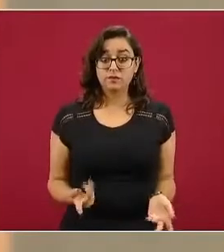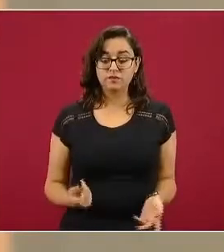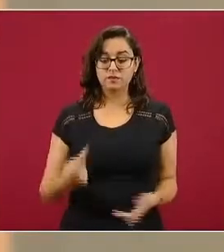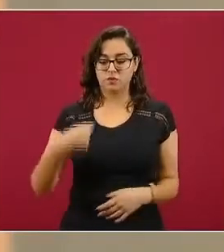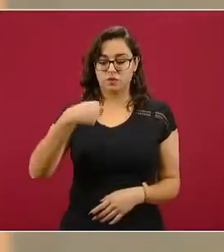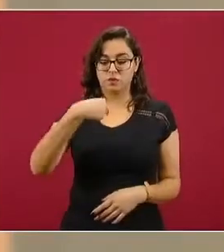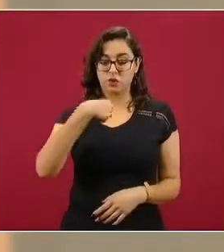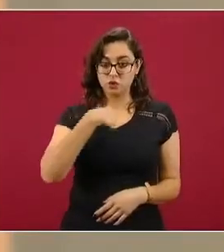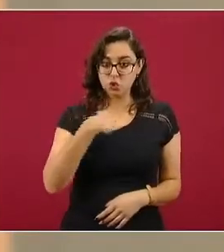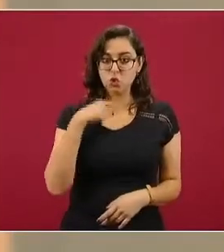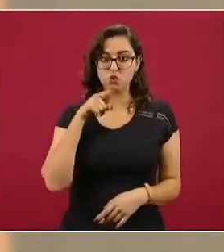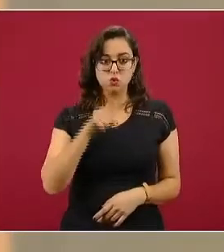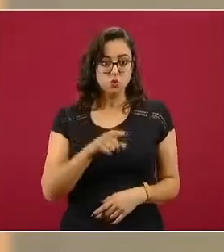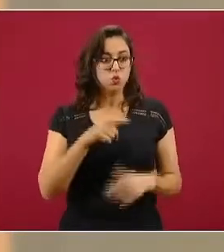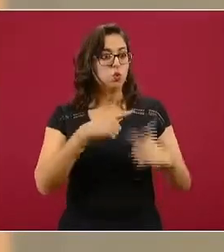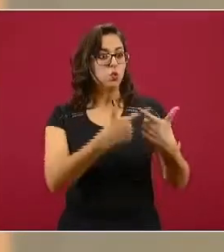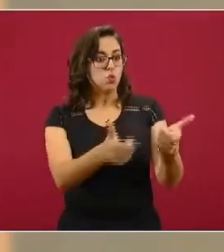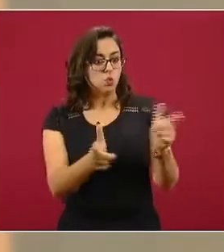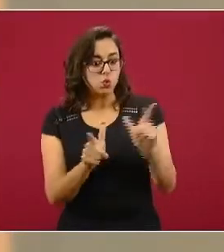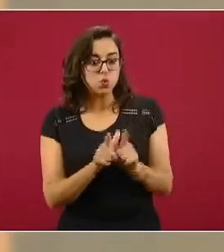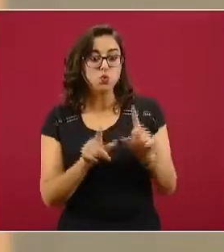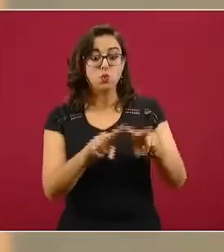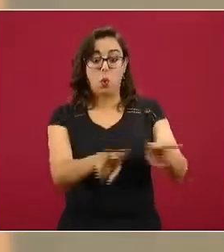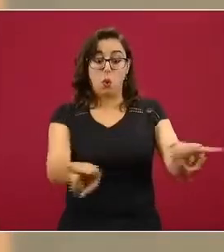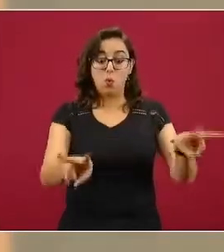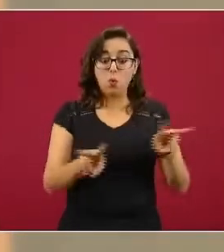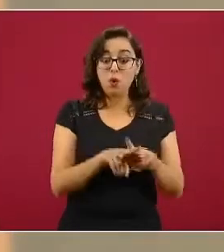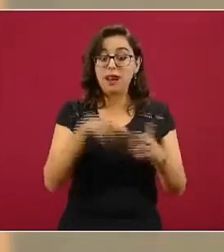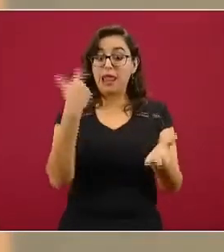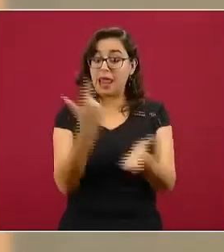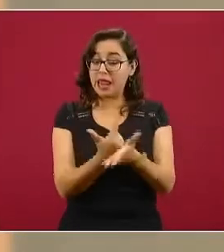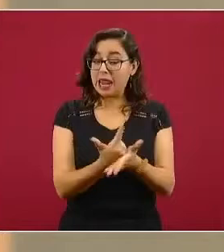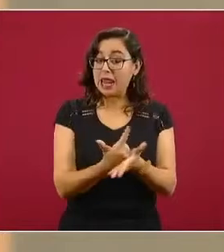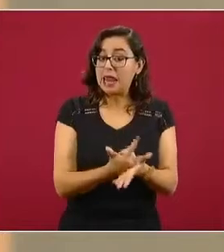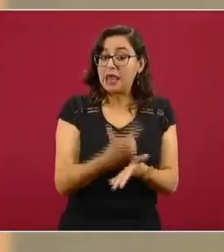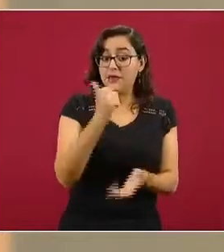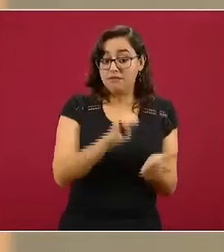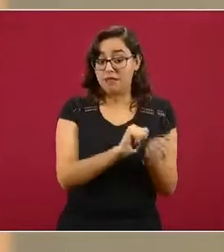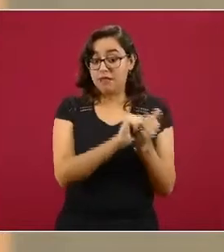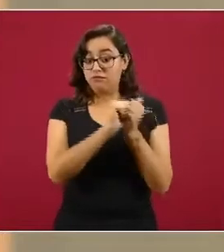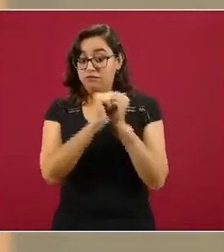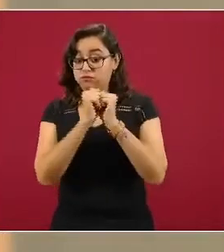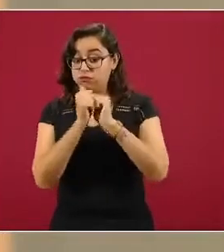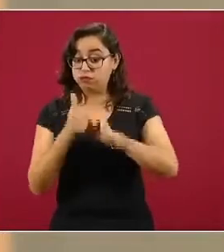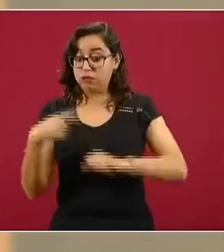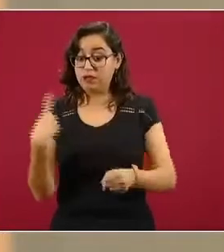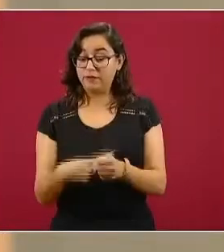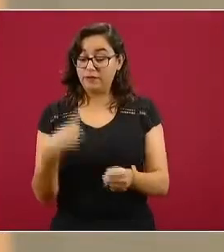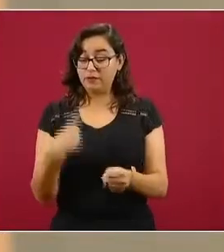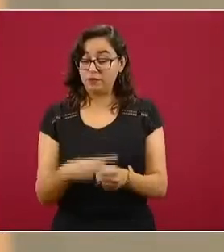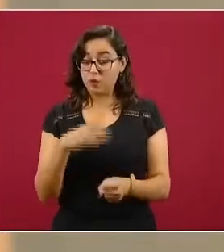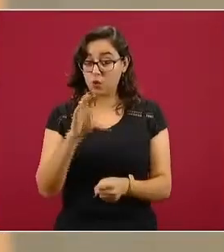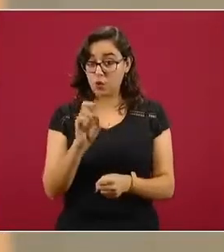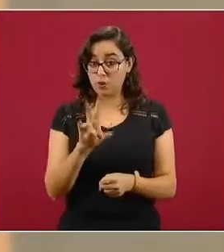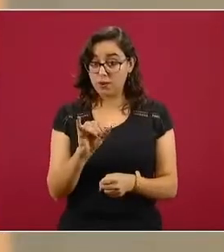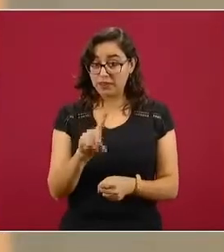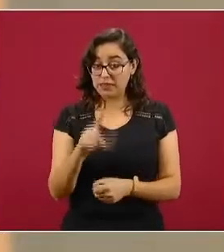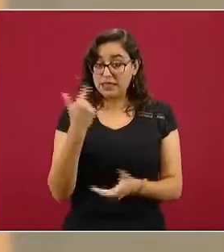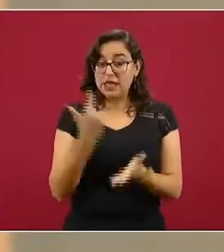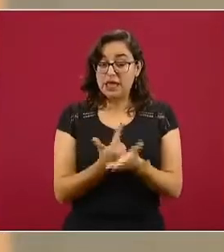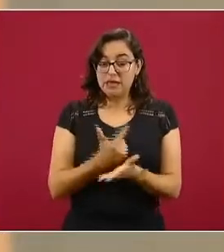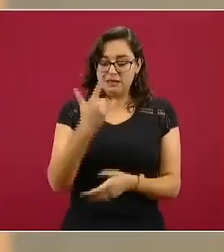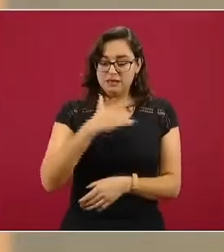yo pertenezco a uno de los grupos de mayor riesgo de presentar un cuadro grave de COVID y